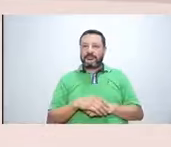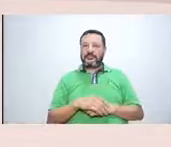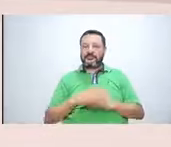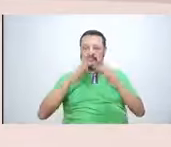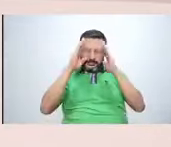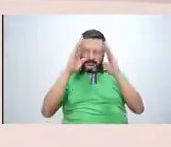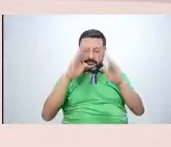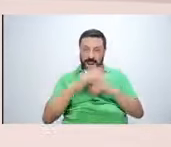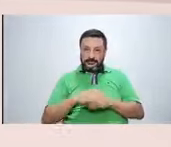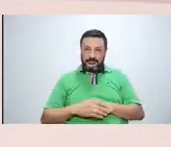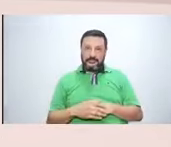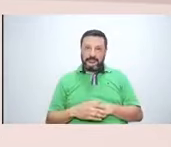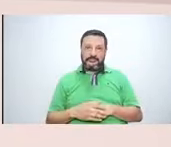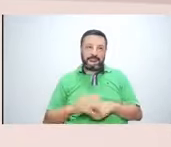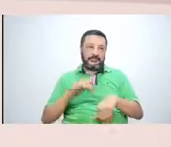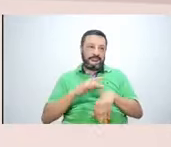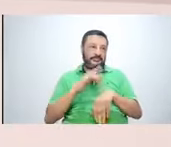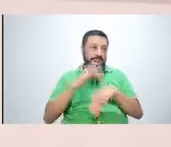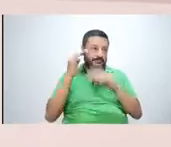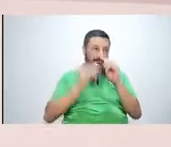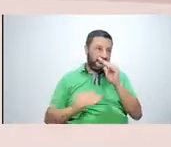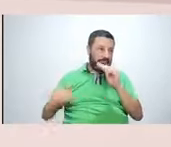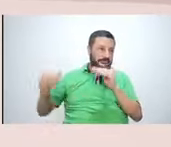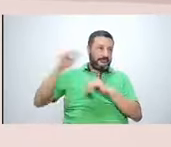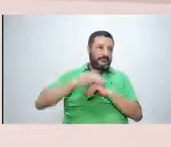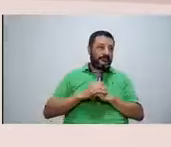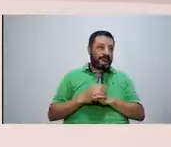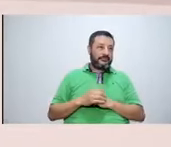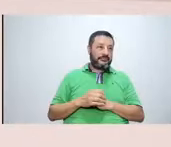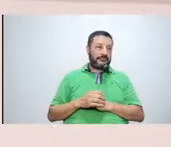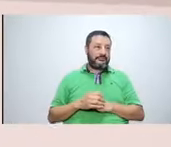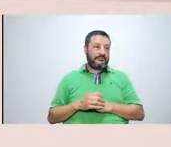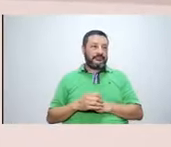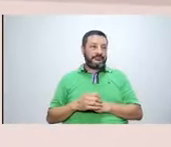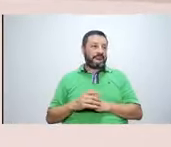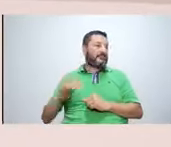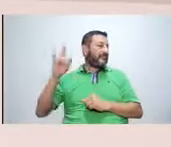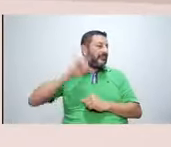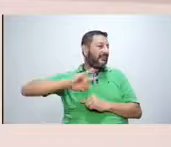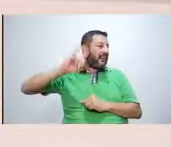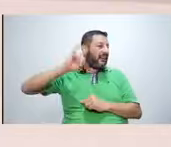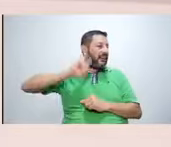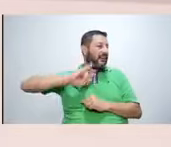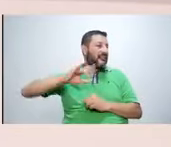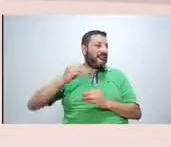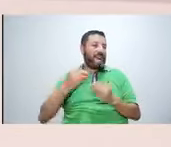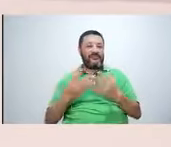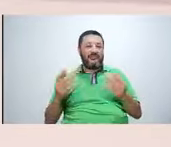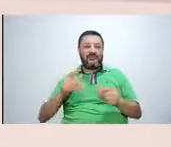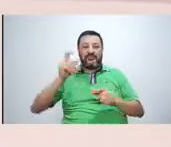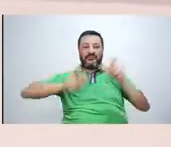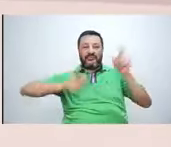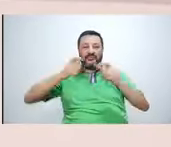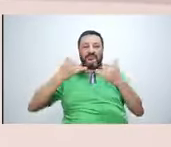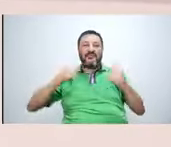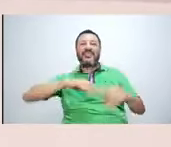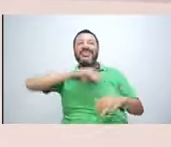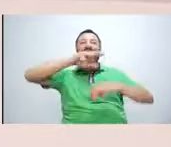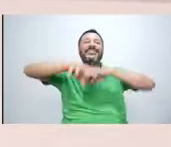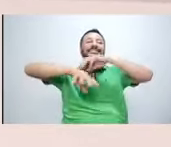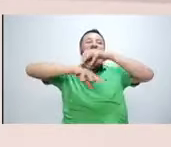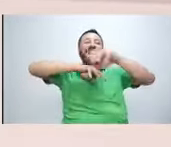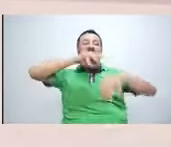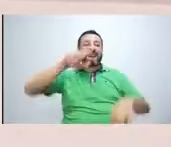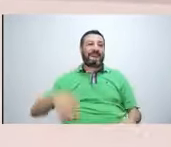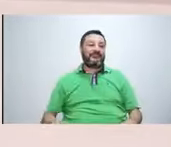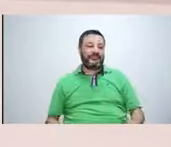que tener muy alto, porque imagínate en una competencia cuántas voces no hay, cuántas personas no están gritando, cuántas gimnastas